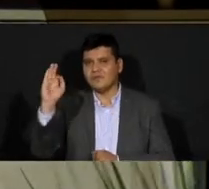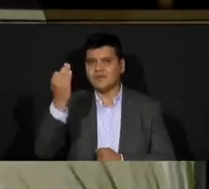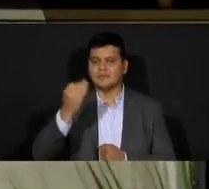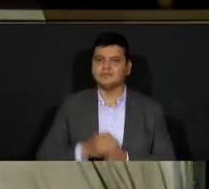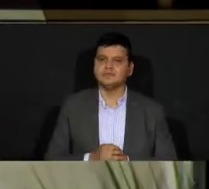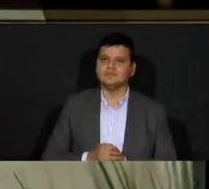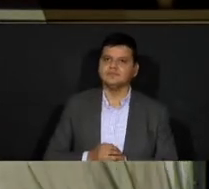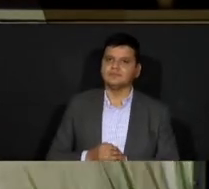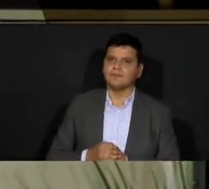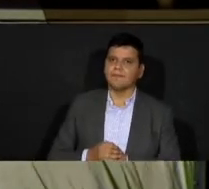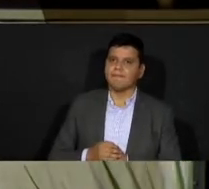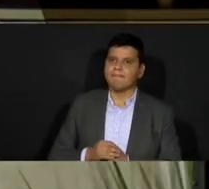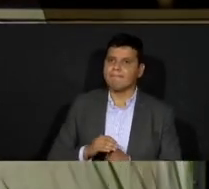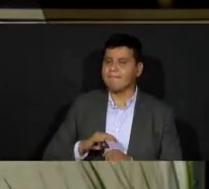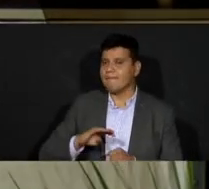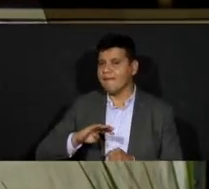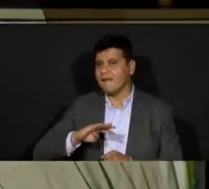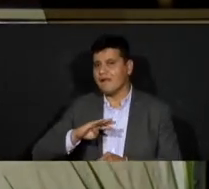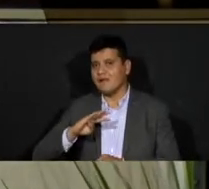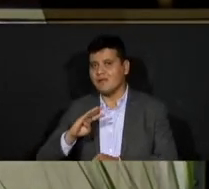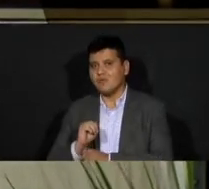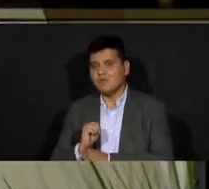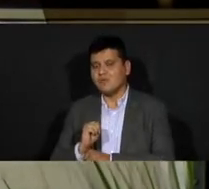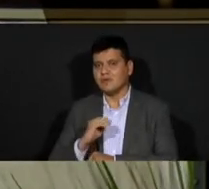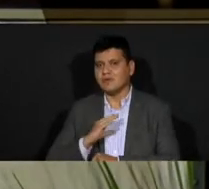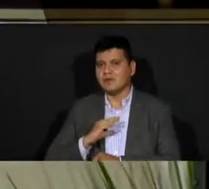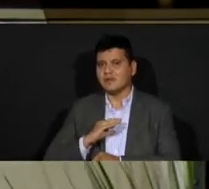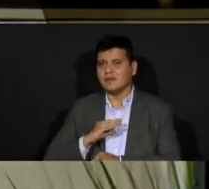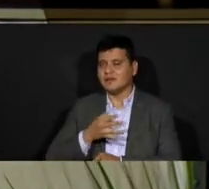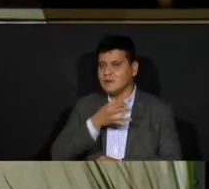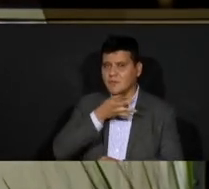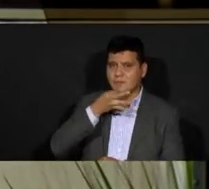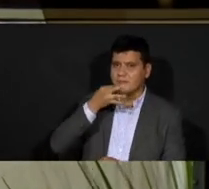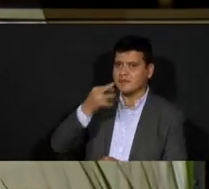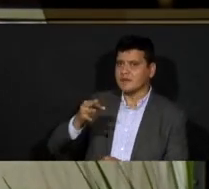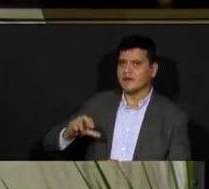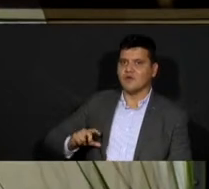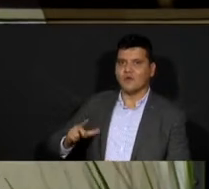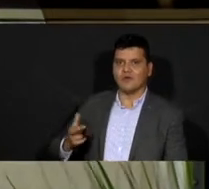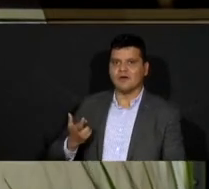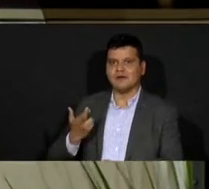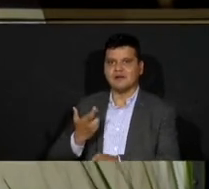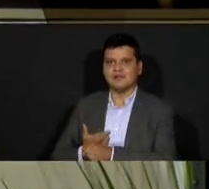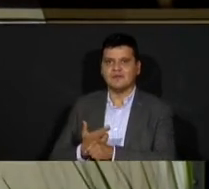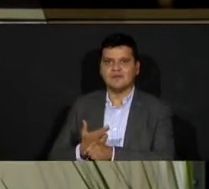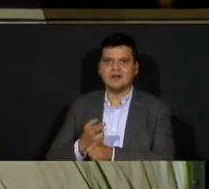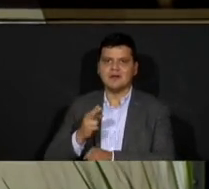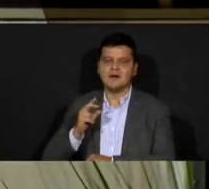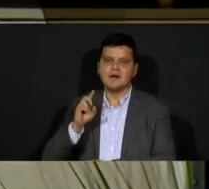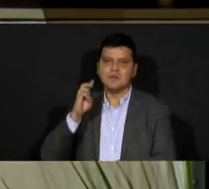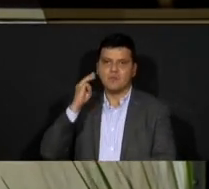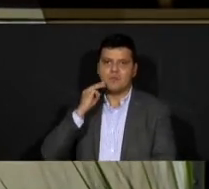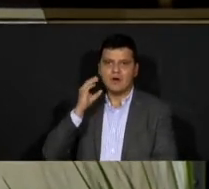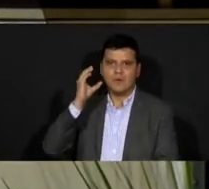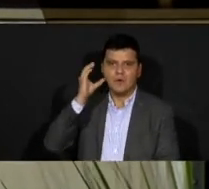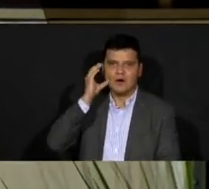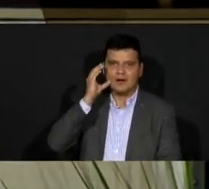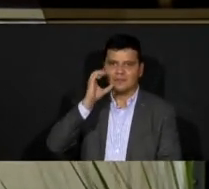la licenciada María Eugenia Campos Galván, gobernadora constitucional del Estado de